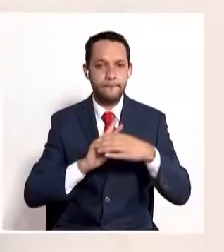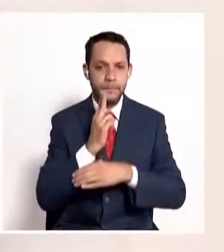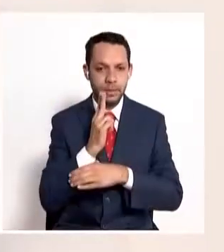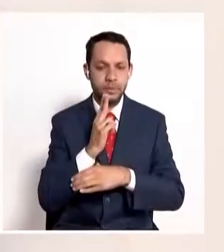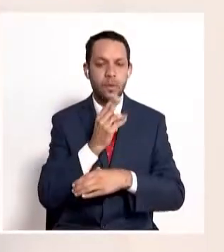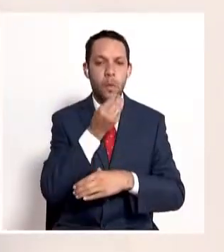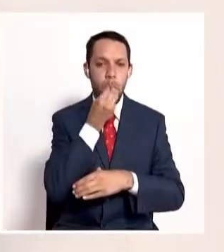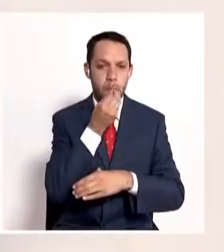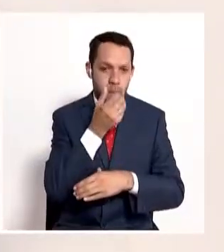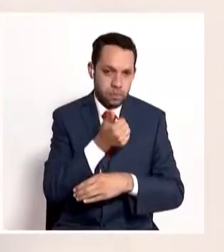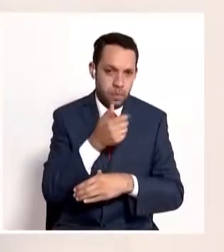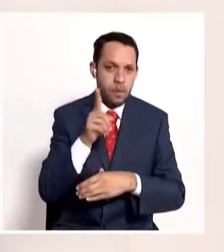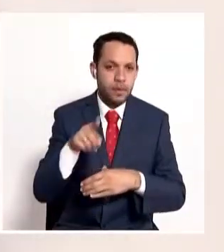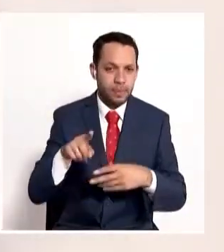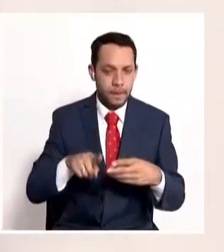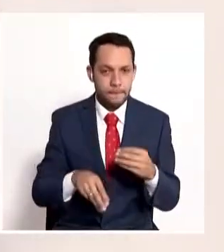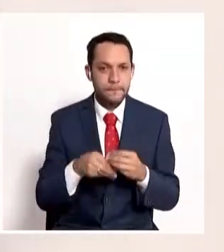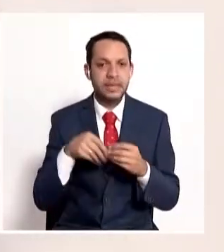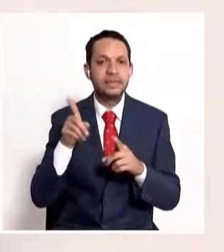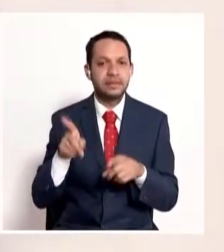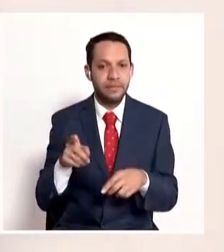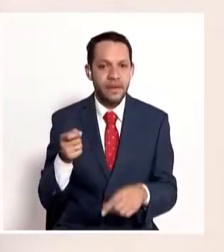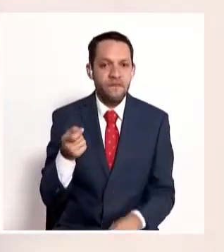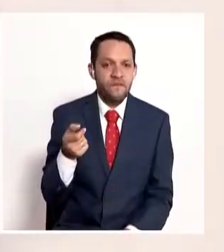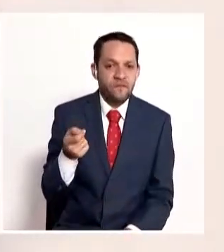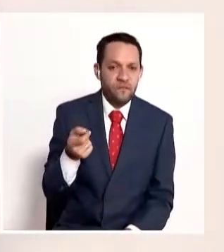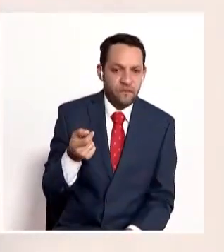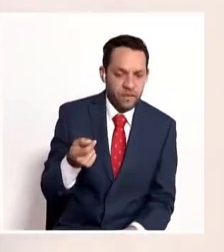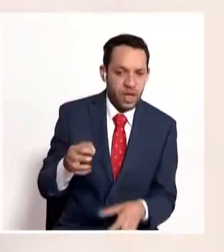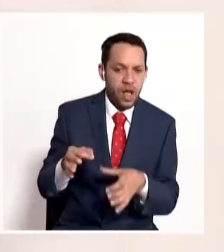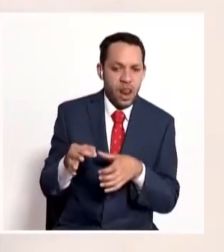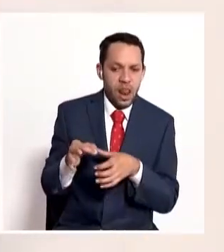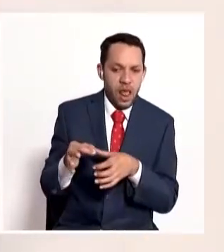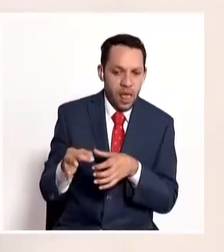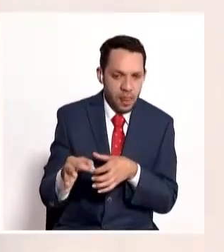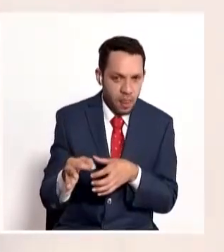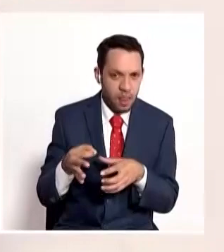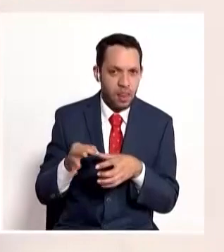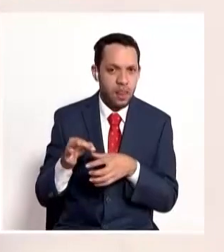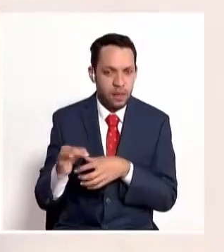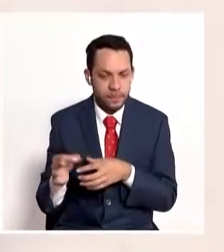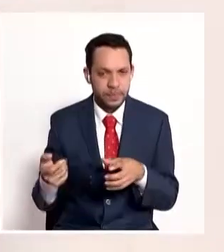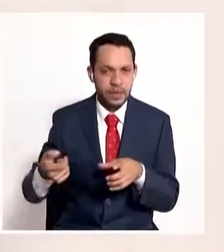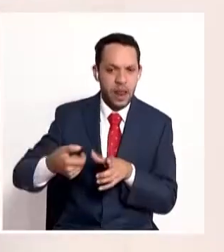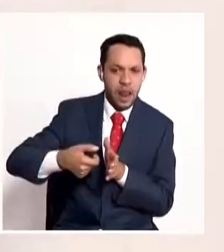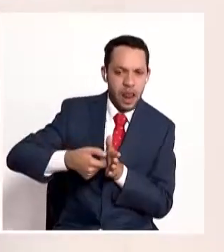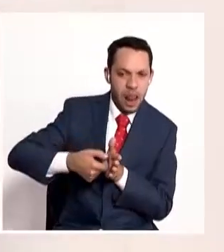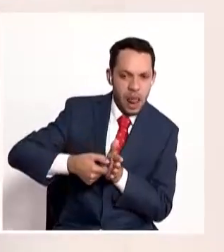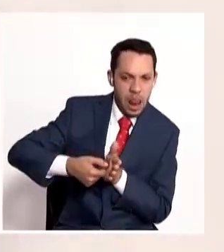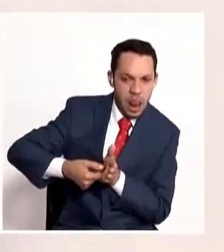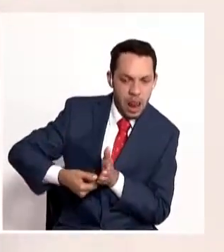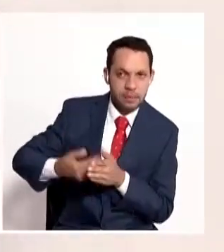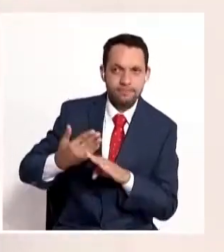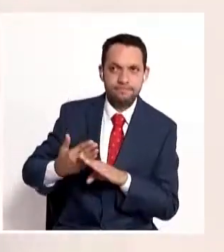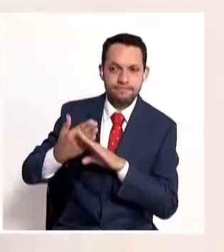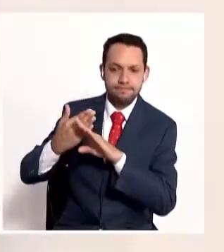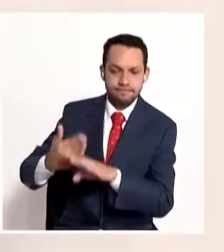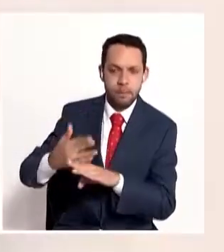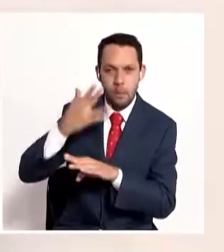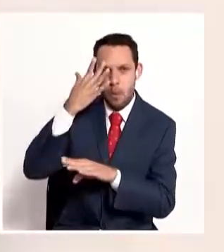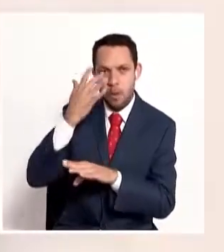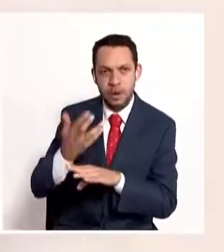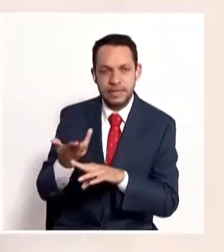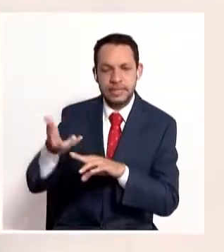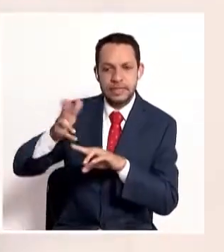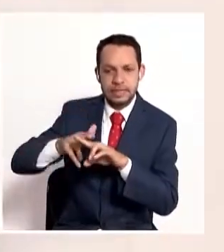omitiendo un poco los granos no es cierto los frijoles las lentejas los blanquillos todos estos granos porque ellos van a hacer que se acumulen